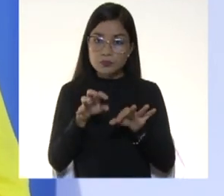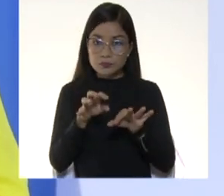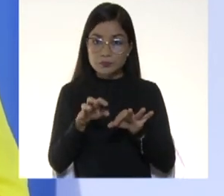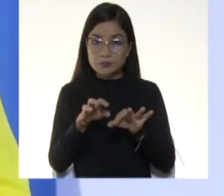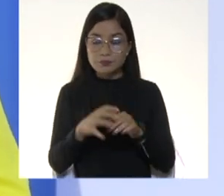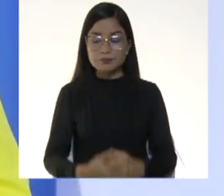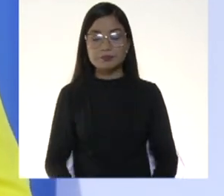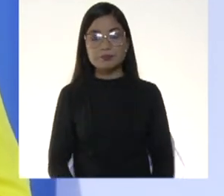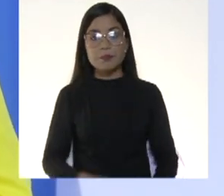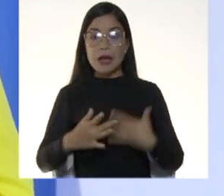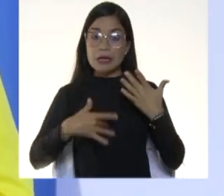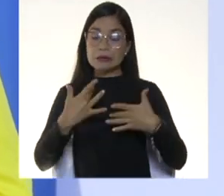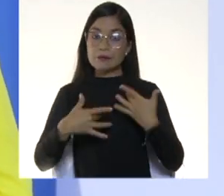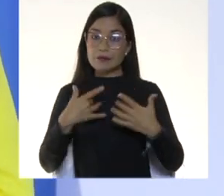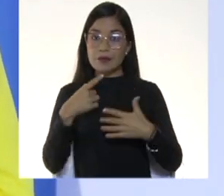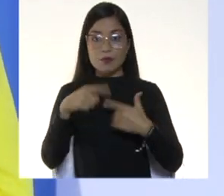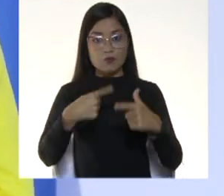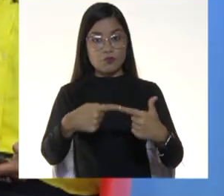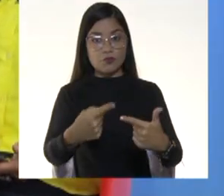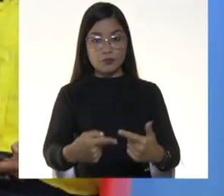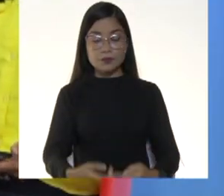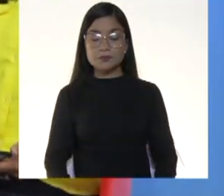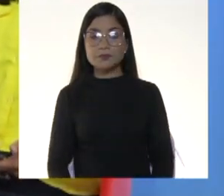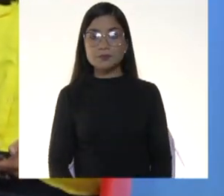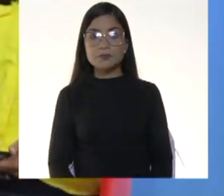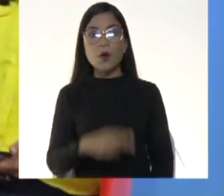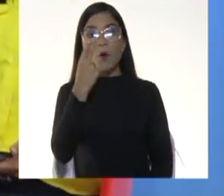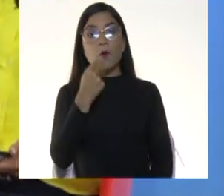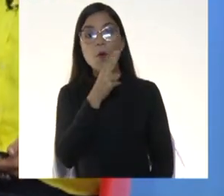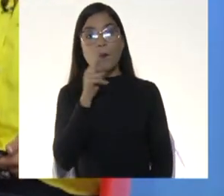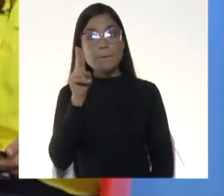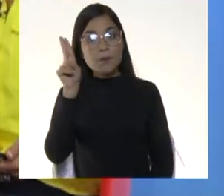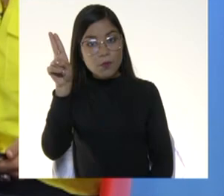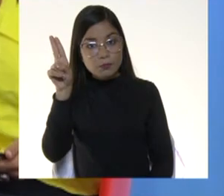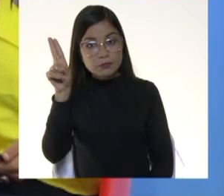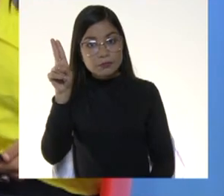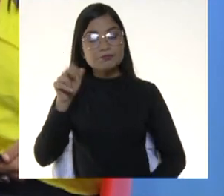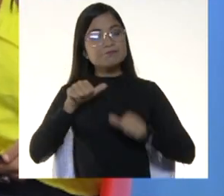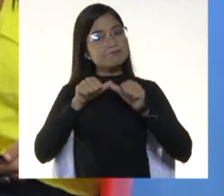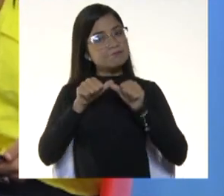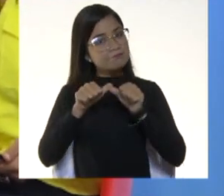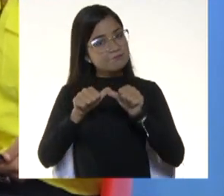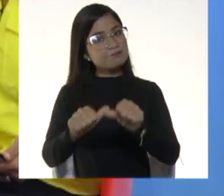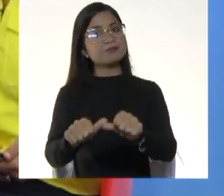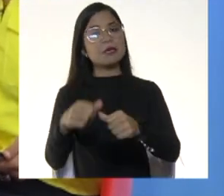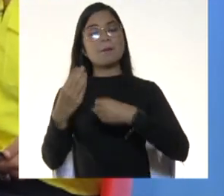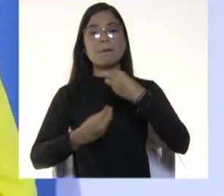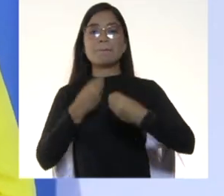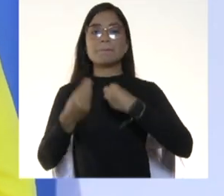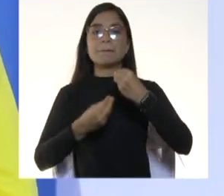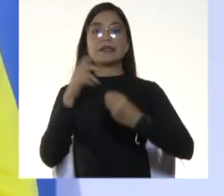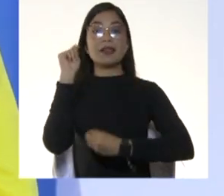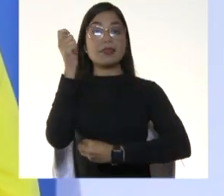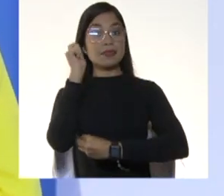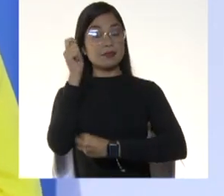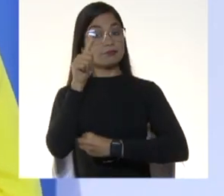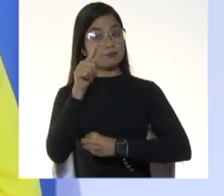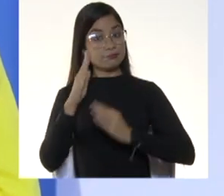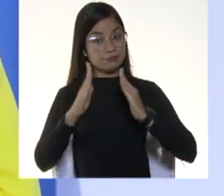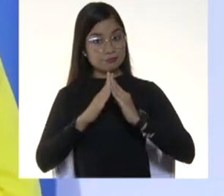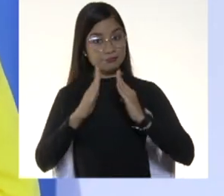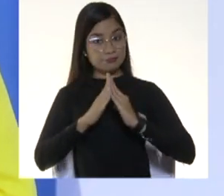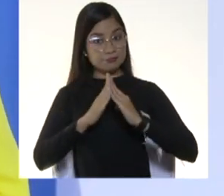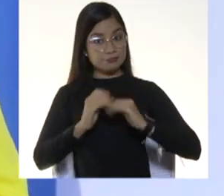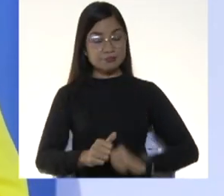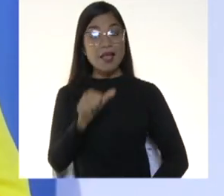diarias. Mantén el compromiso que hasta el momento has tenido para realizar cada una de las actividades en el hogar.